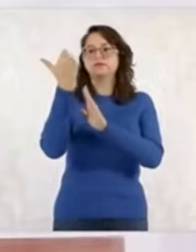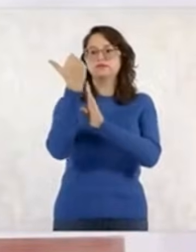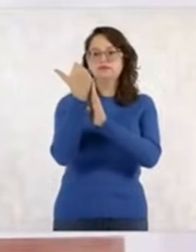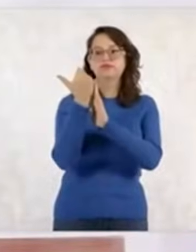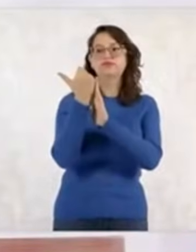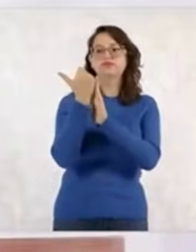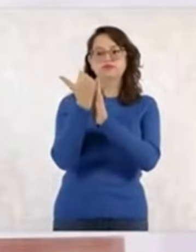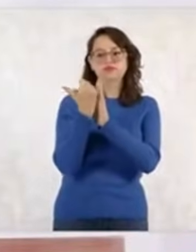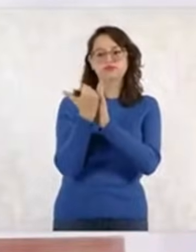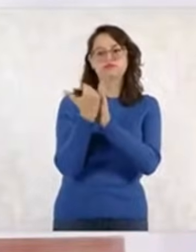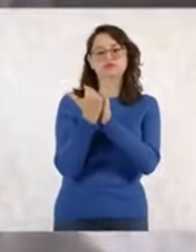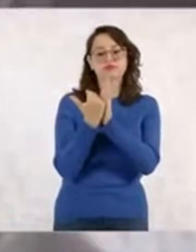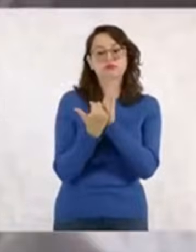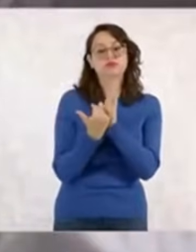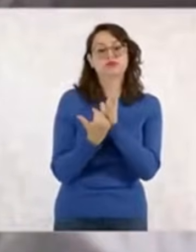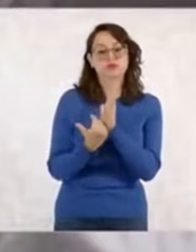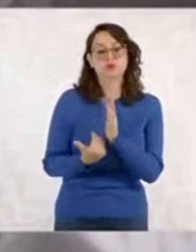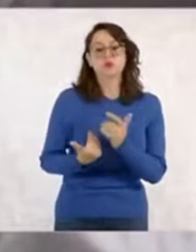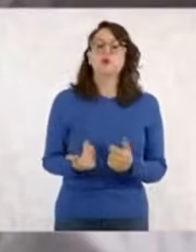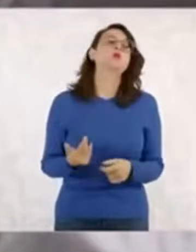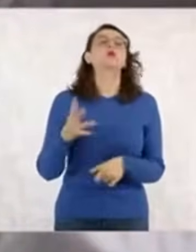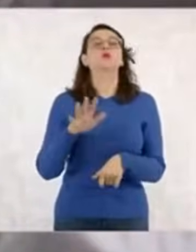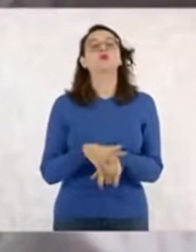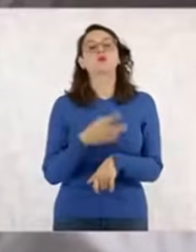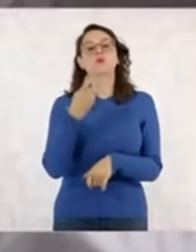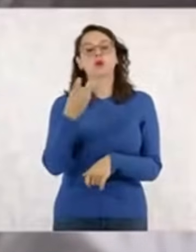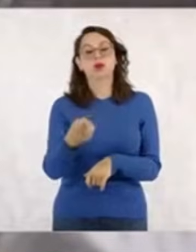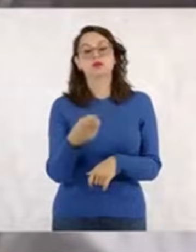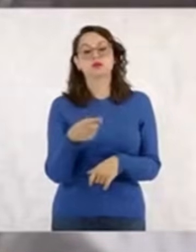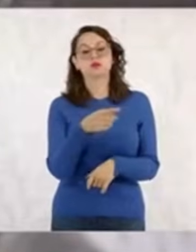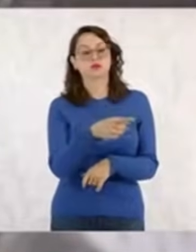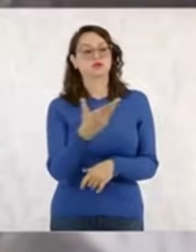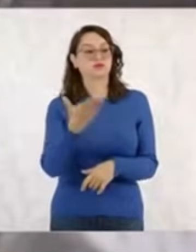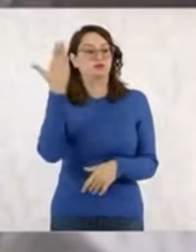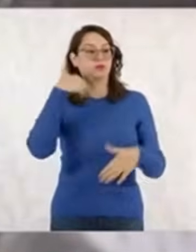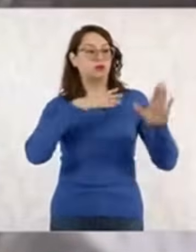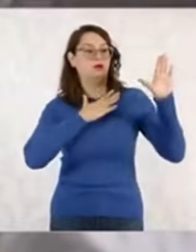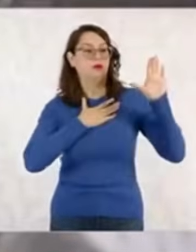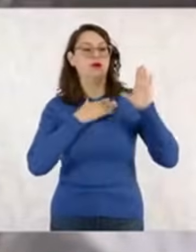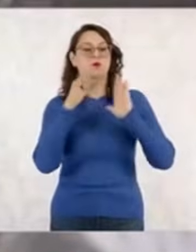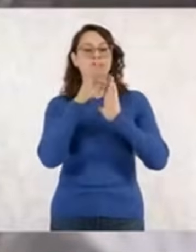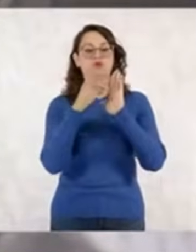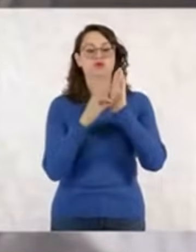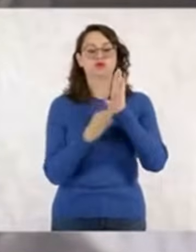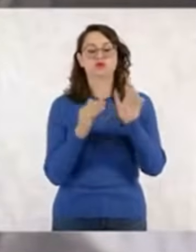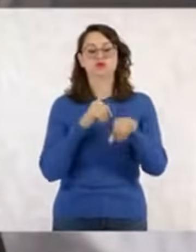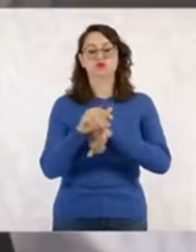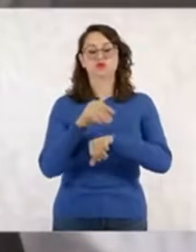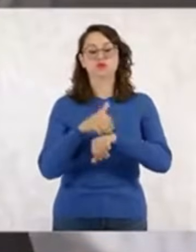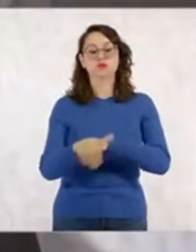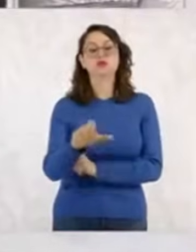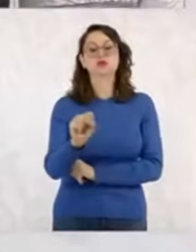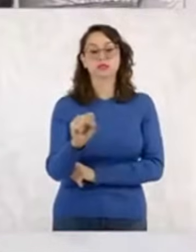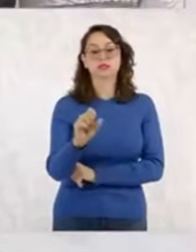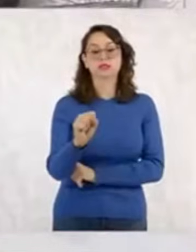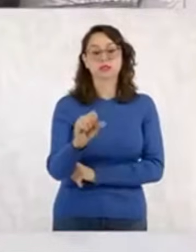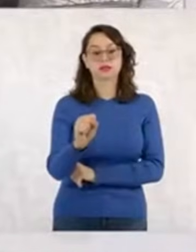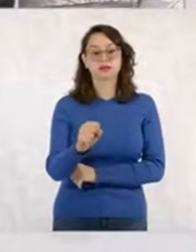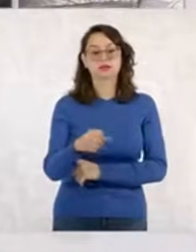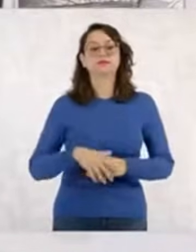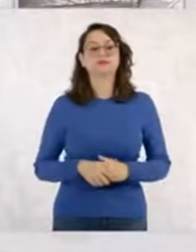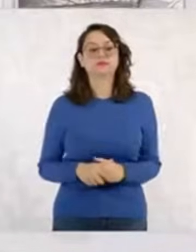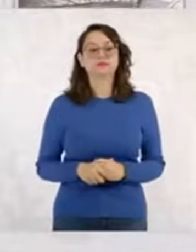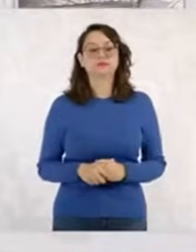instrumentadas. Así se estableció en el compromiso número 60 de sus 100 compromisos por el segundo piso de la transformación. Y